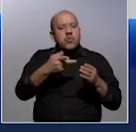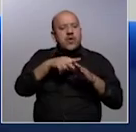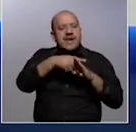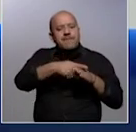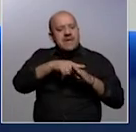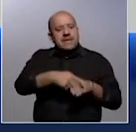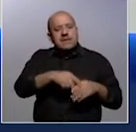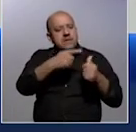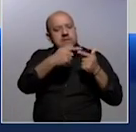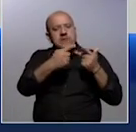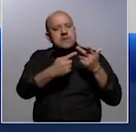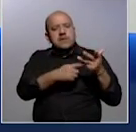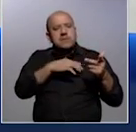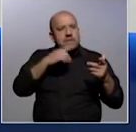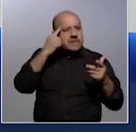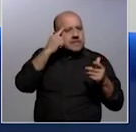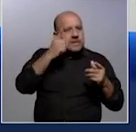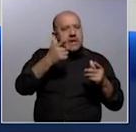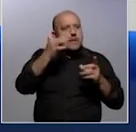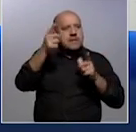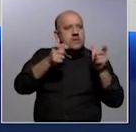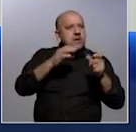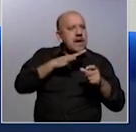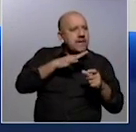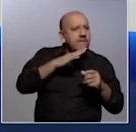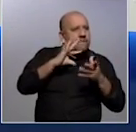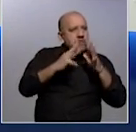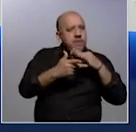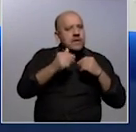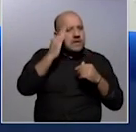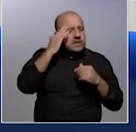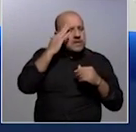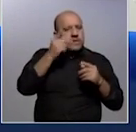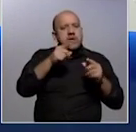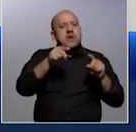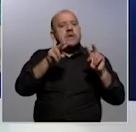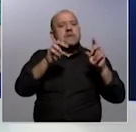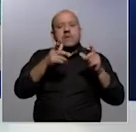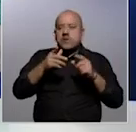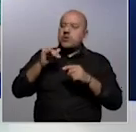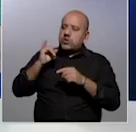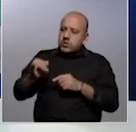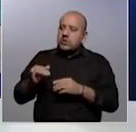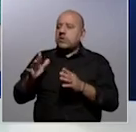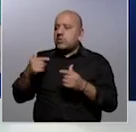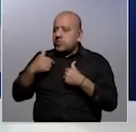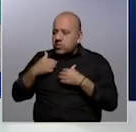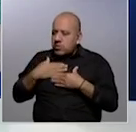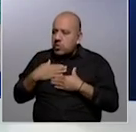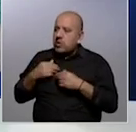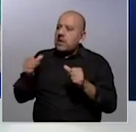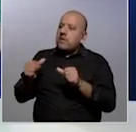sondear qué piensa la gente hay maneras de saber lo dir siguiéndolo y de corregir sobre la marcha si justamente estamos